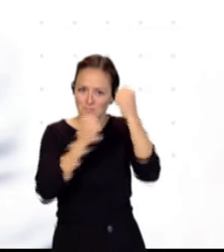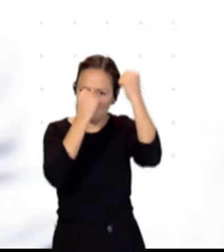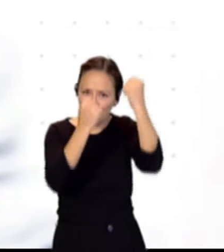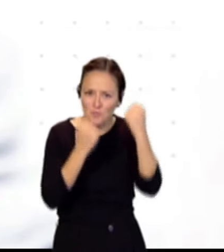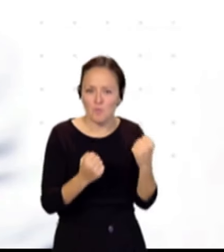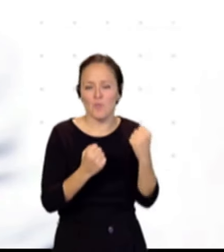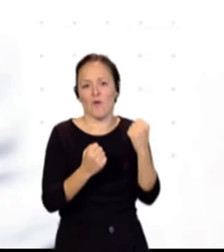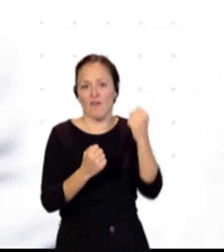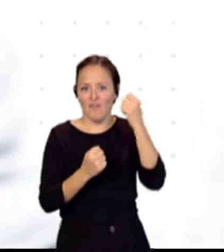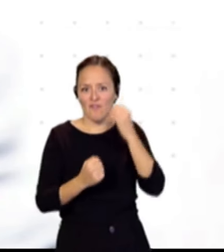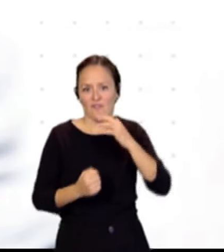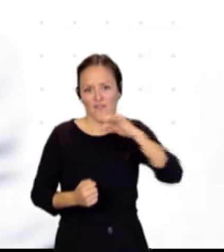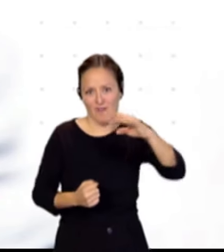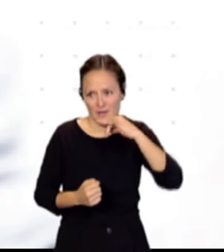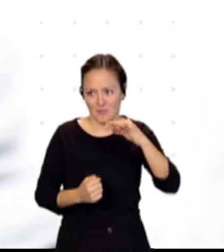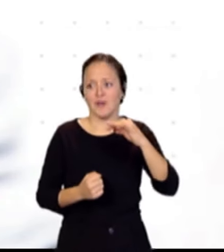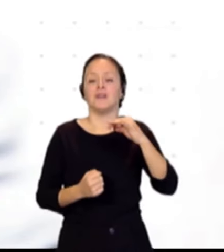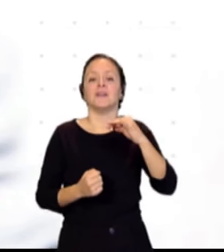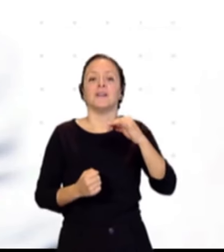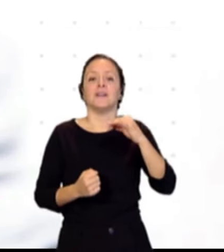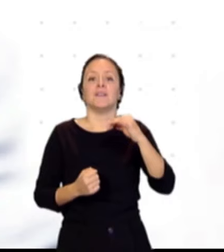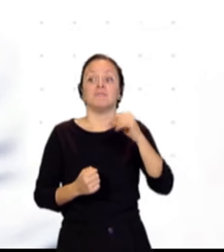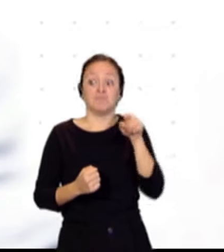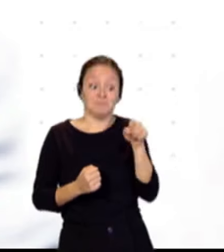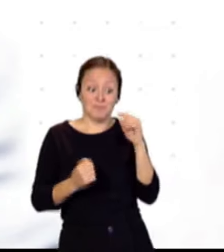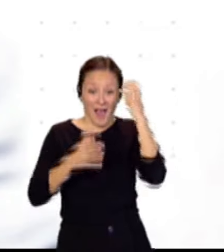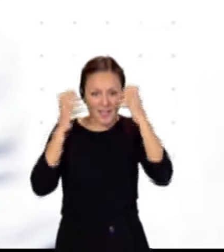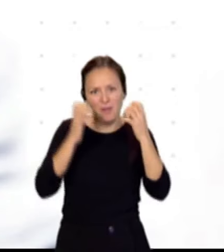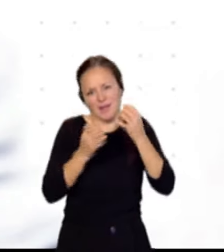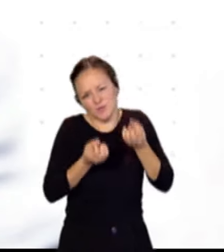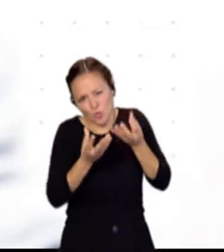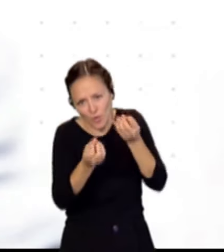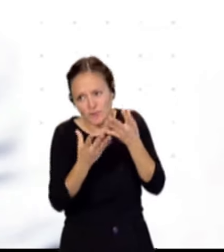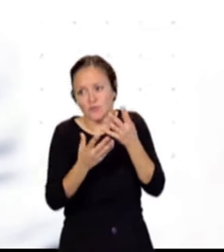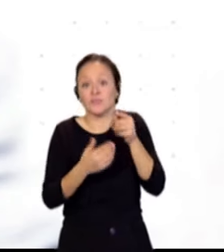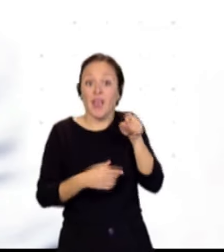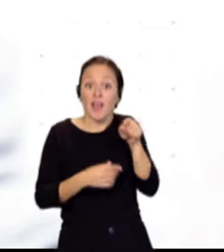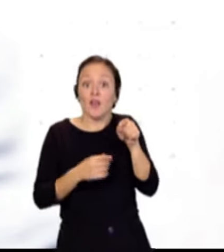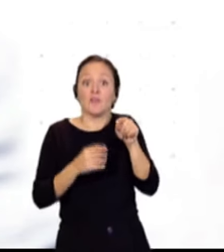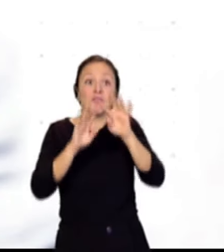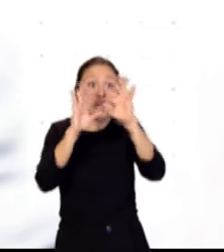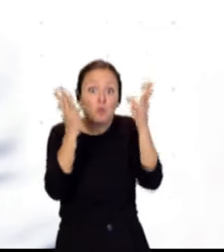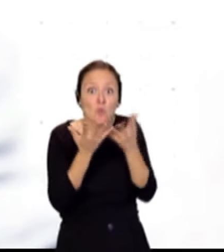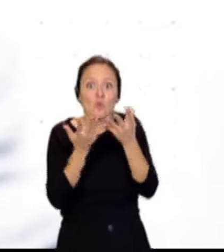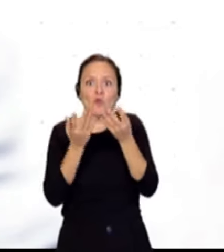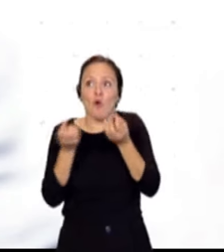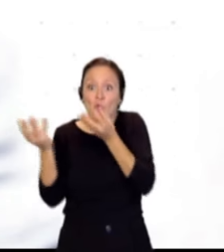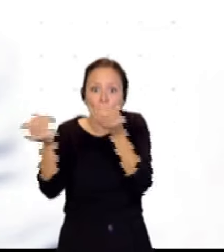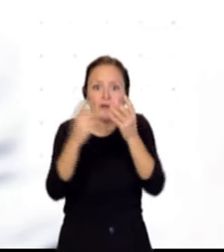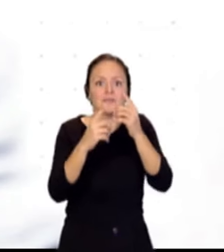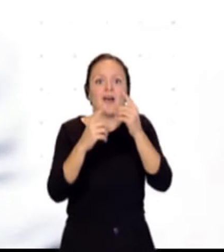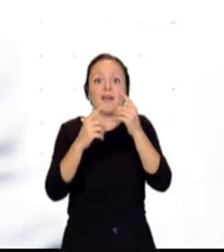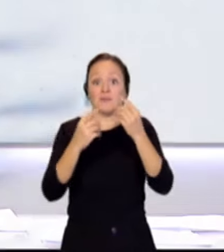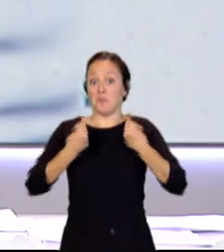reconoce a Luis Mateo 10 como el formidable creador de mundos que vive contando y cuenta viviendo